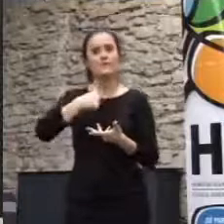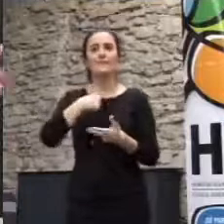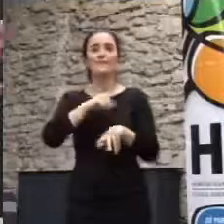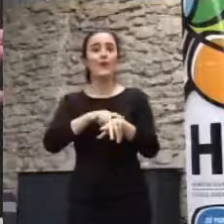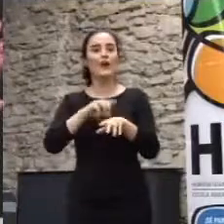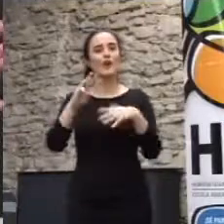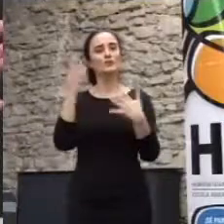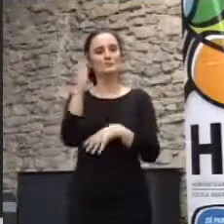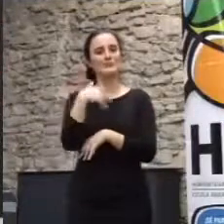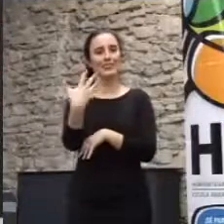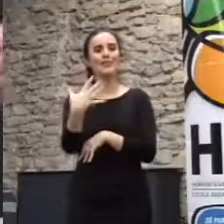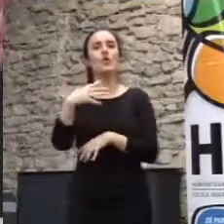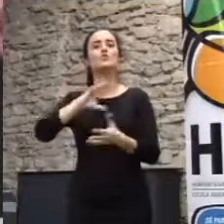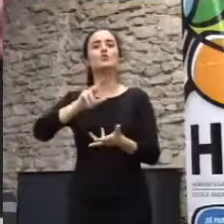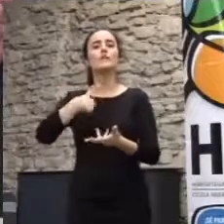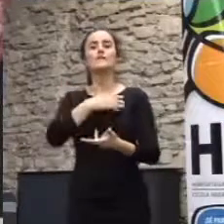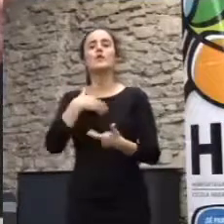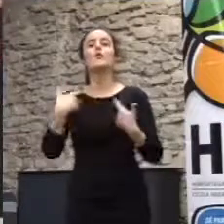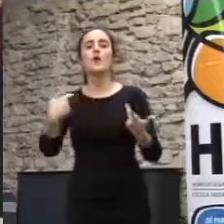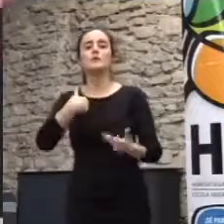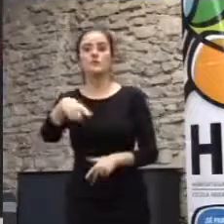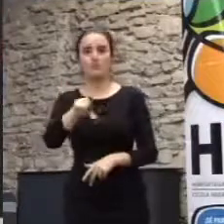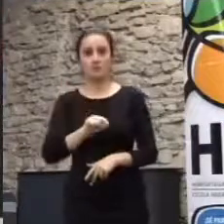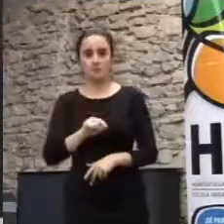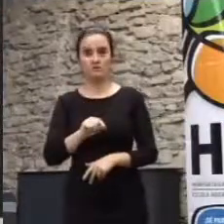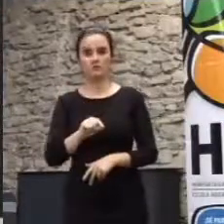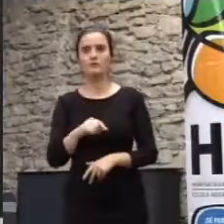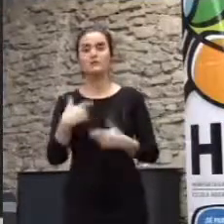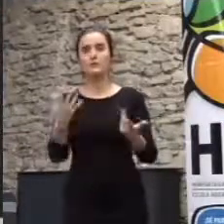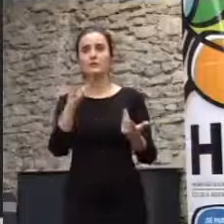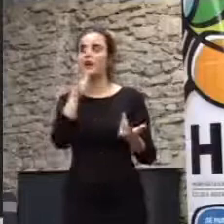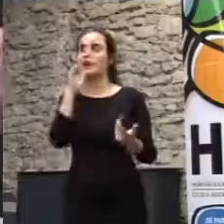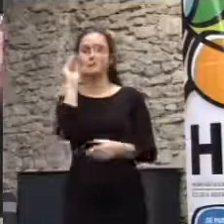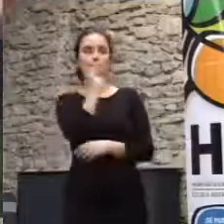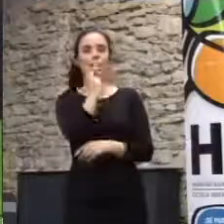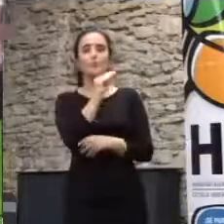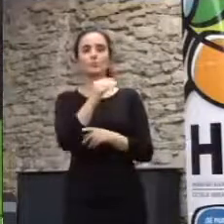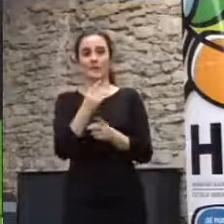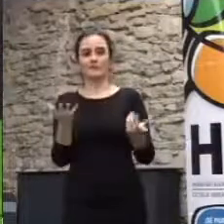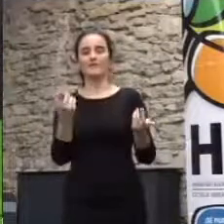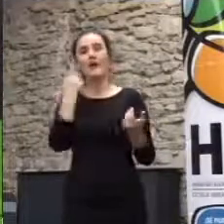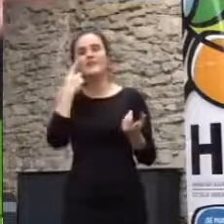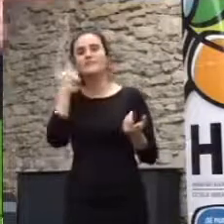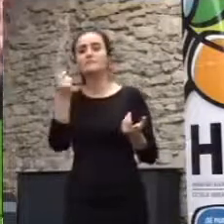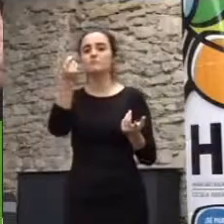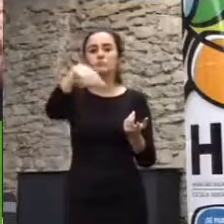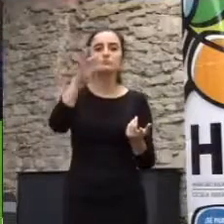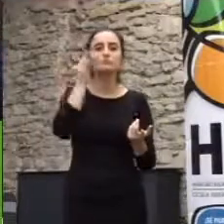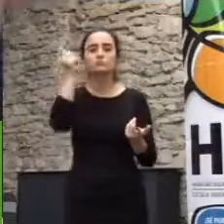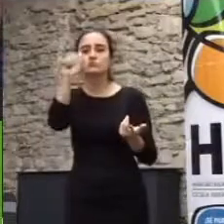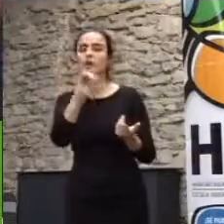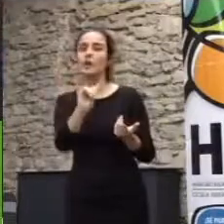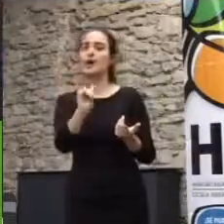5 y marco un poco el criterio. Por lo tanto, la pregunta y dirigida a ellas y a ellos. ¿Vosotros tenéis, vosotras tenéis